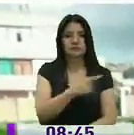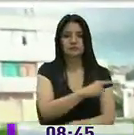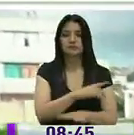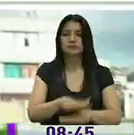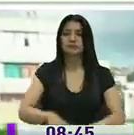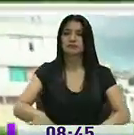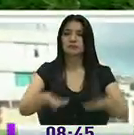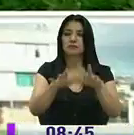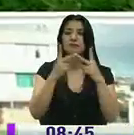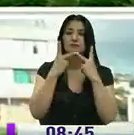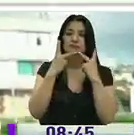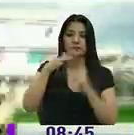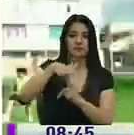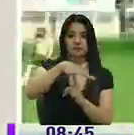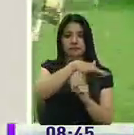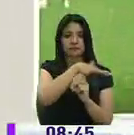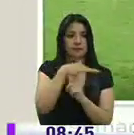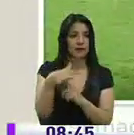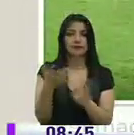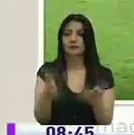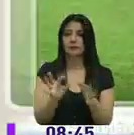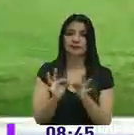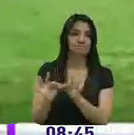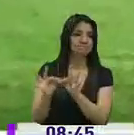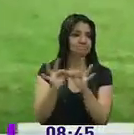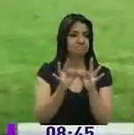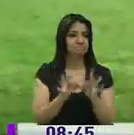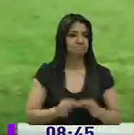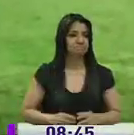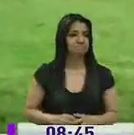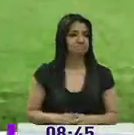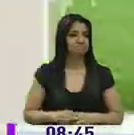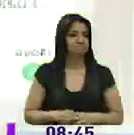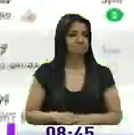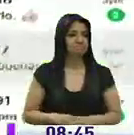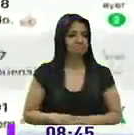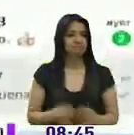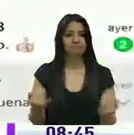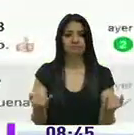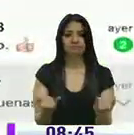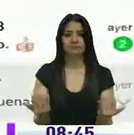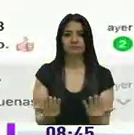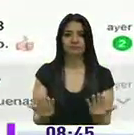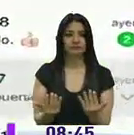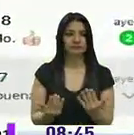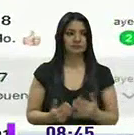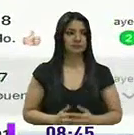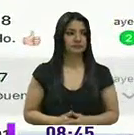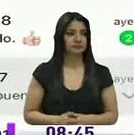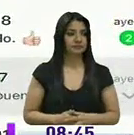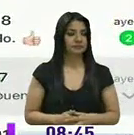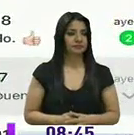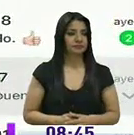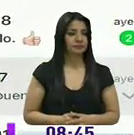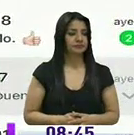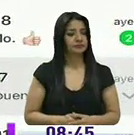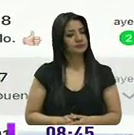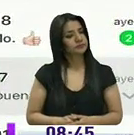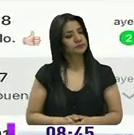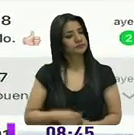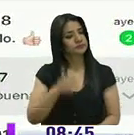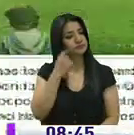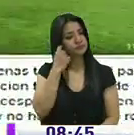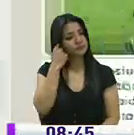público de parques dirige tim es no han ido por ahí vean cómo se ha decrecido el césped no hablamos de la calle sozoranga y